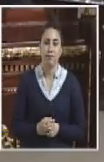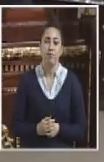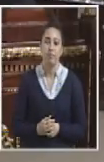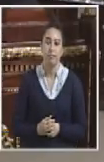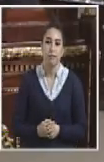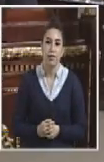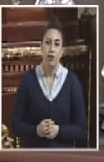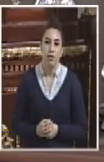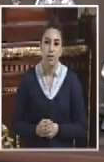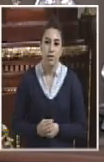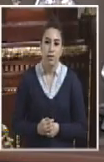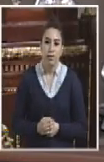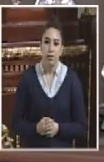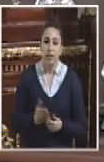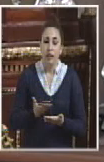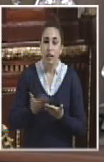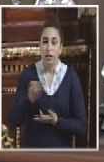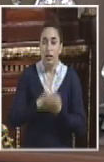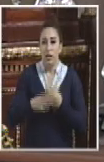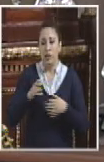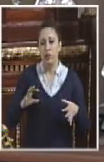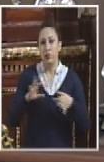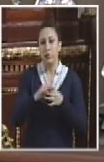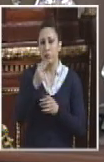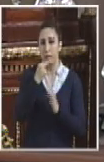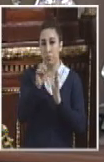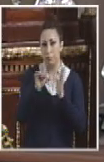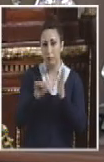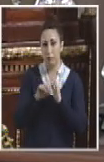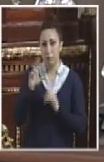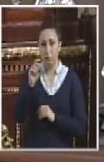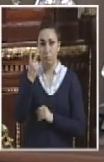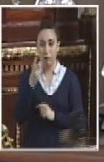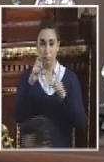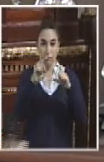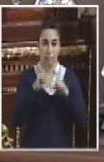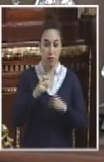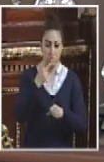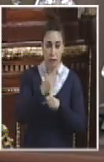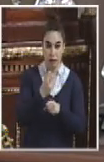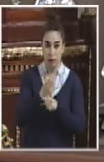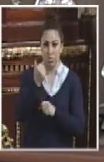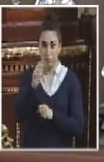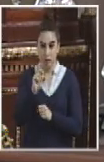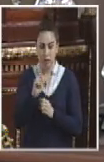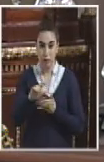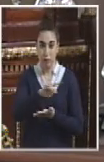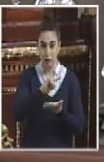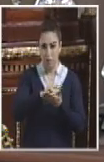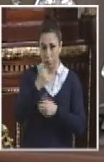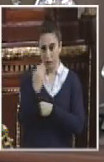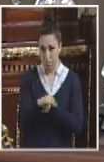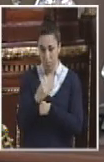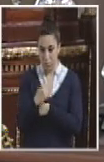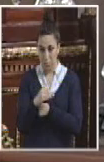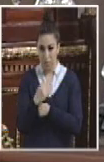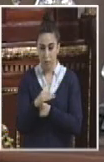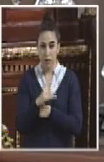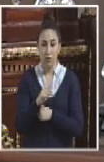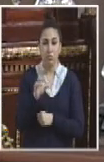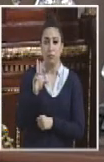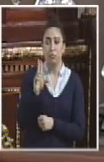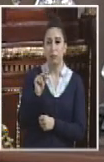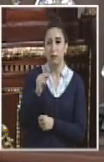Gracias, diputado. Con fundamento en lo dispuesto por los artículos 32, fracciones segunda y 30 de la Ley